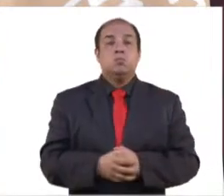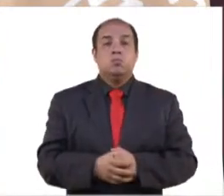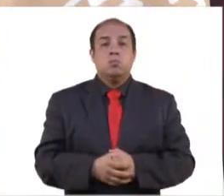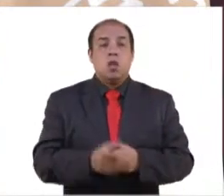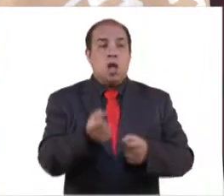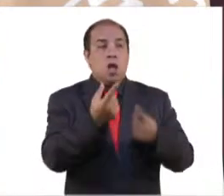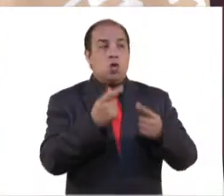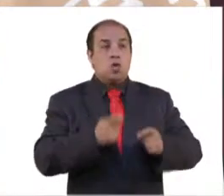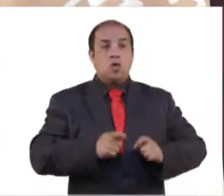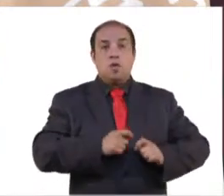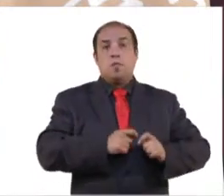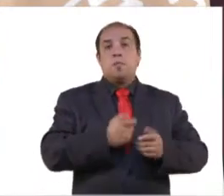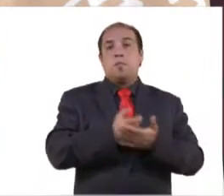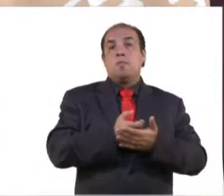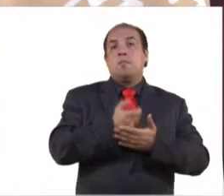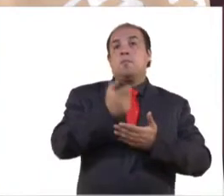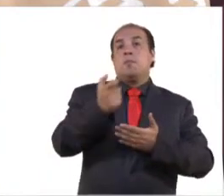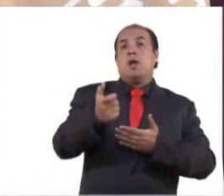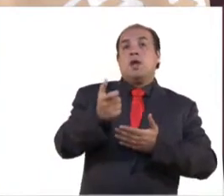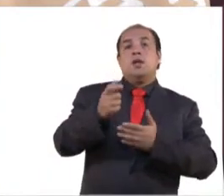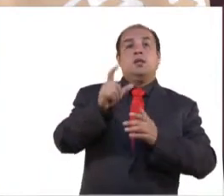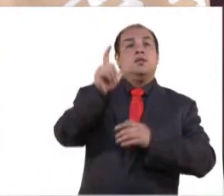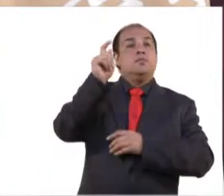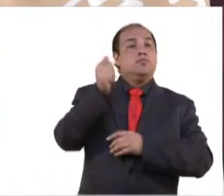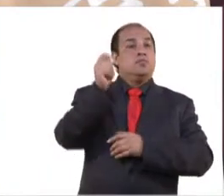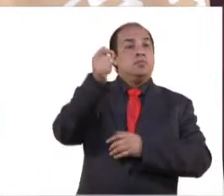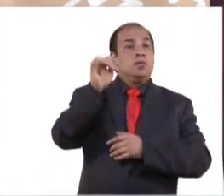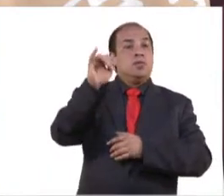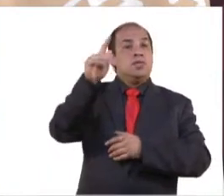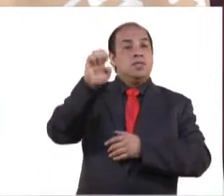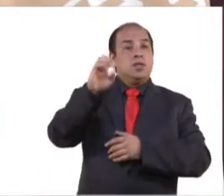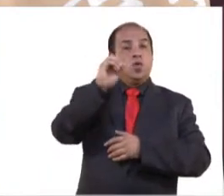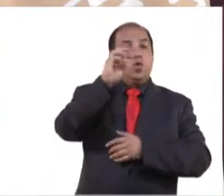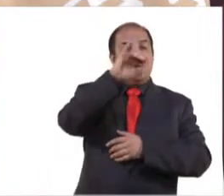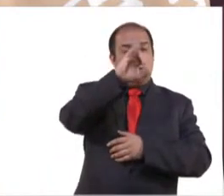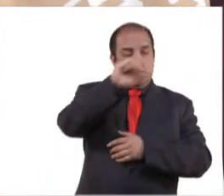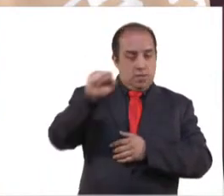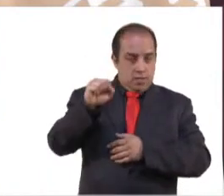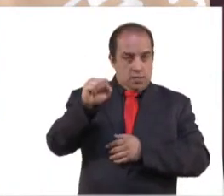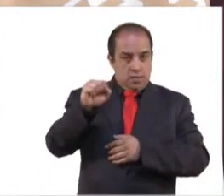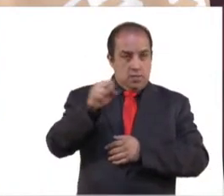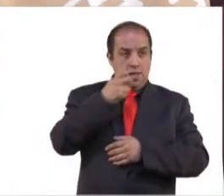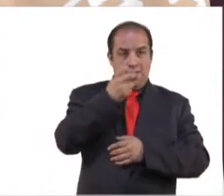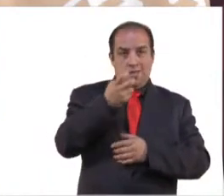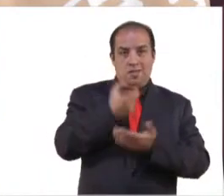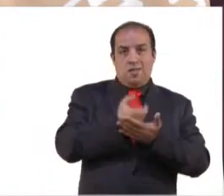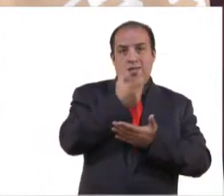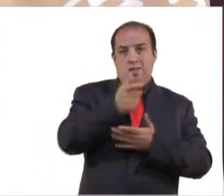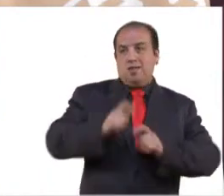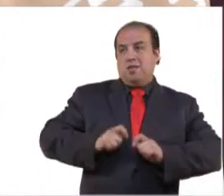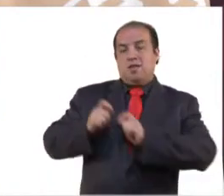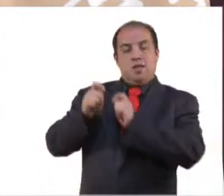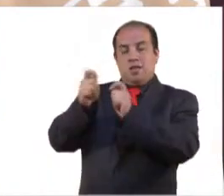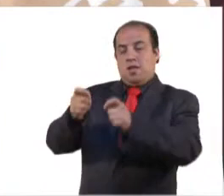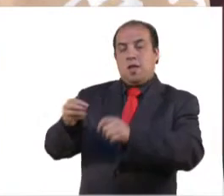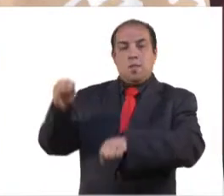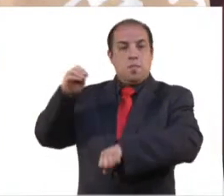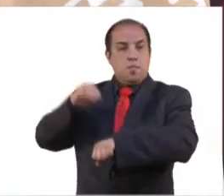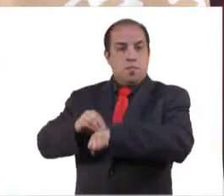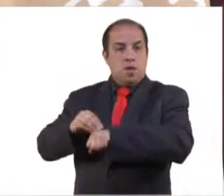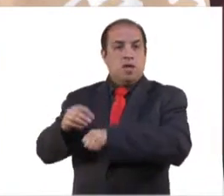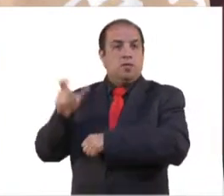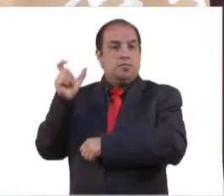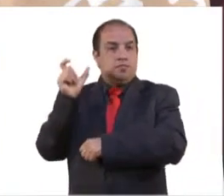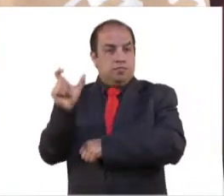ahí su pensión del ISSSTE o del IMSS y esa tarjeta no la dieron para que le depositáramos la pensión de bienestar. Por eso